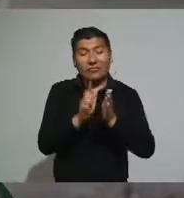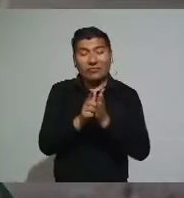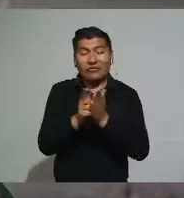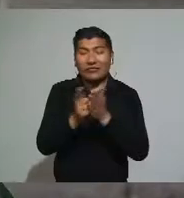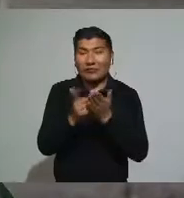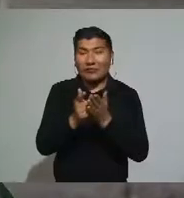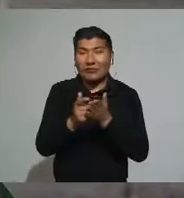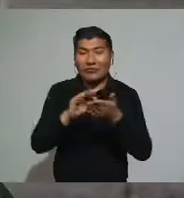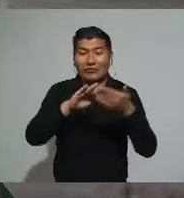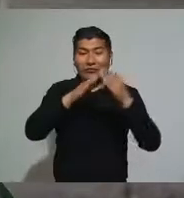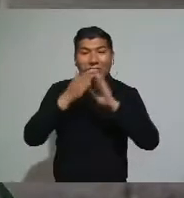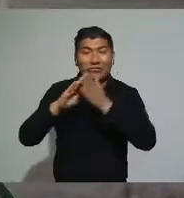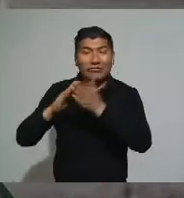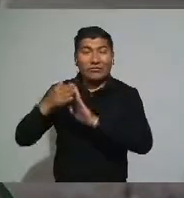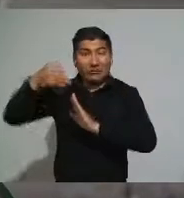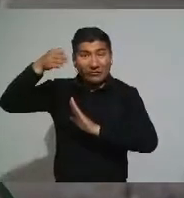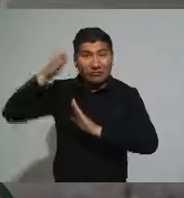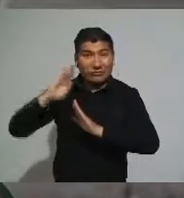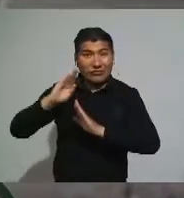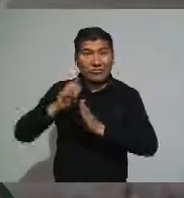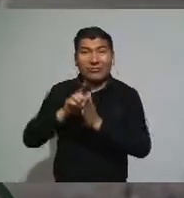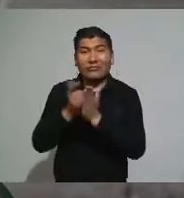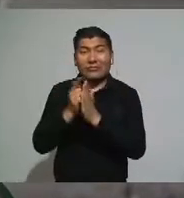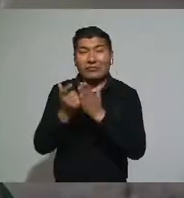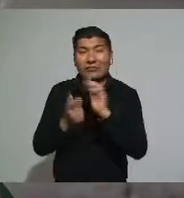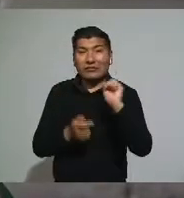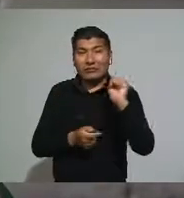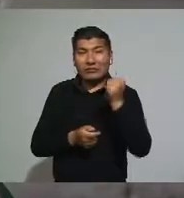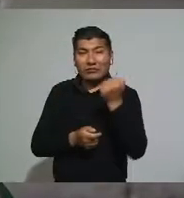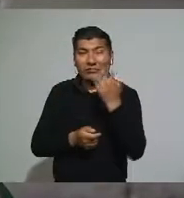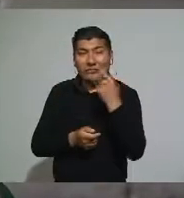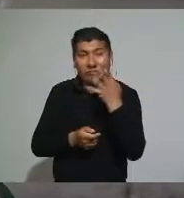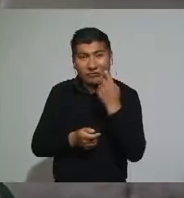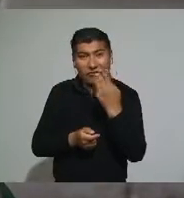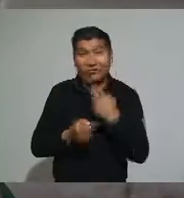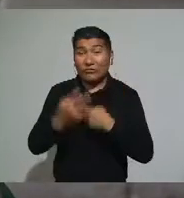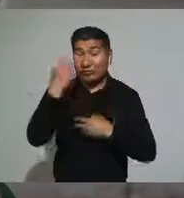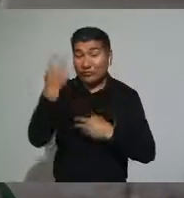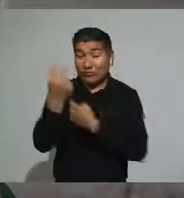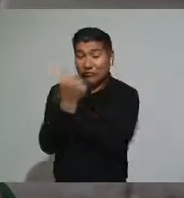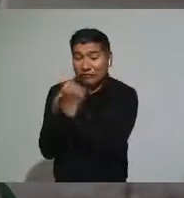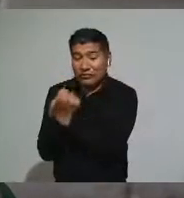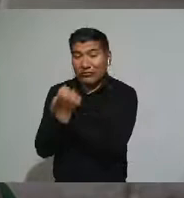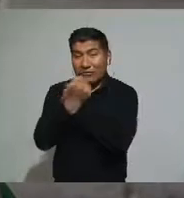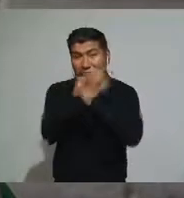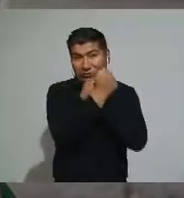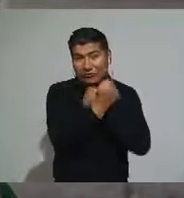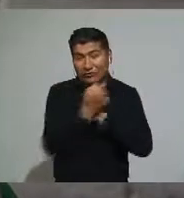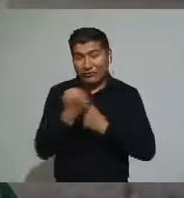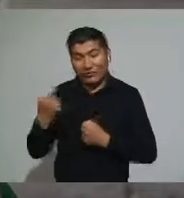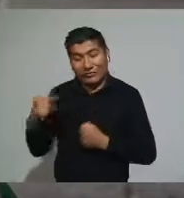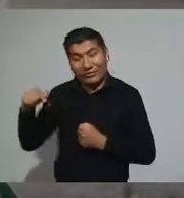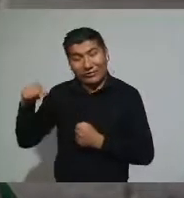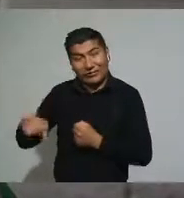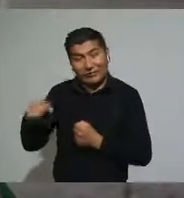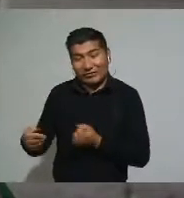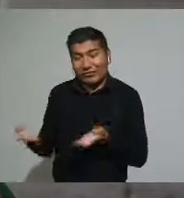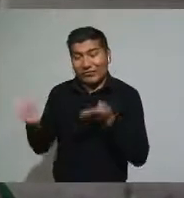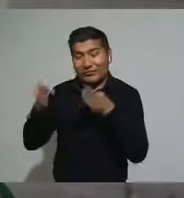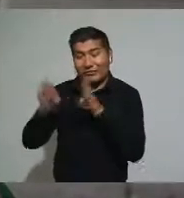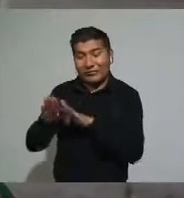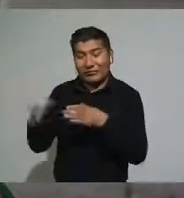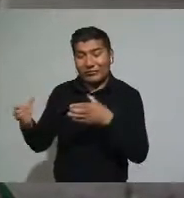Dios, libro 14. Dos amores, un amor que se cierra en sí